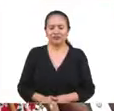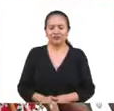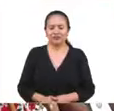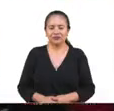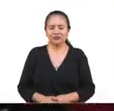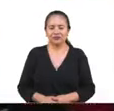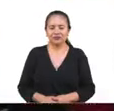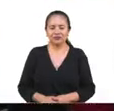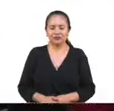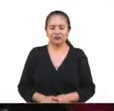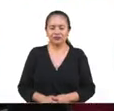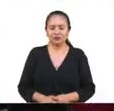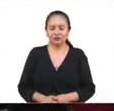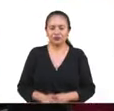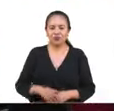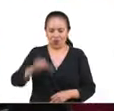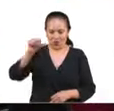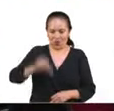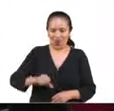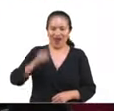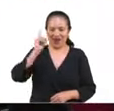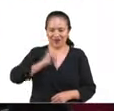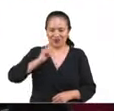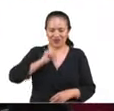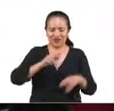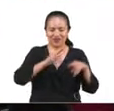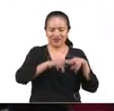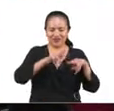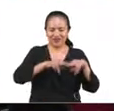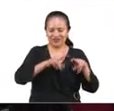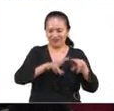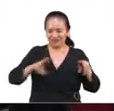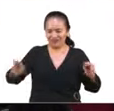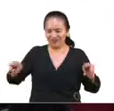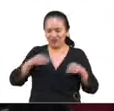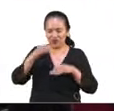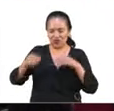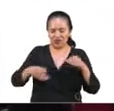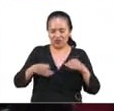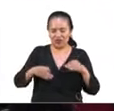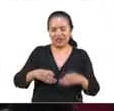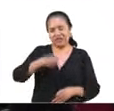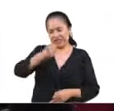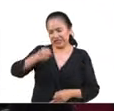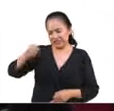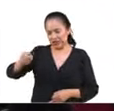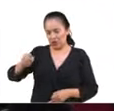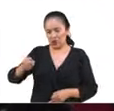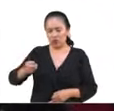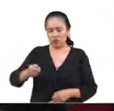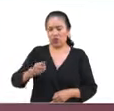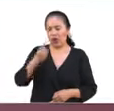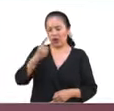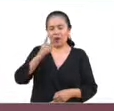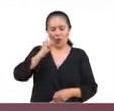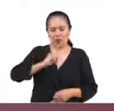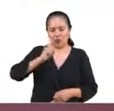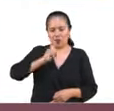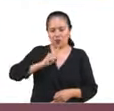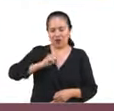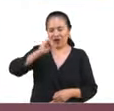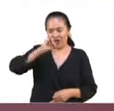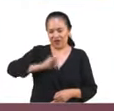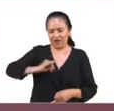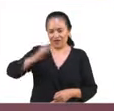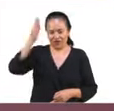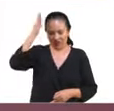Saludo a las distinguidas mujeres que presiden este evento, especialmente a la jefa de gobierno, Claudia Sheinbaum, a